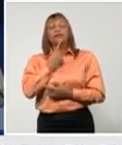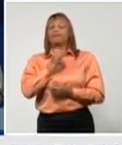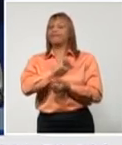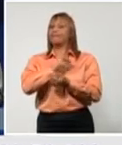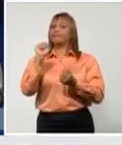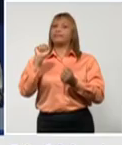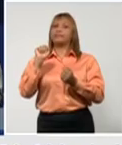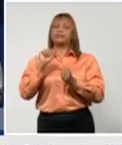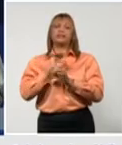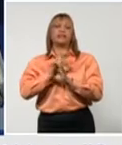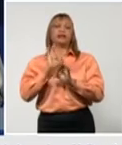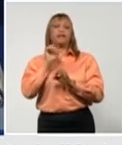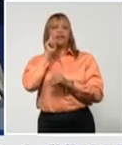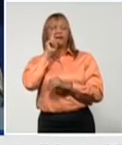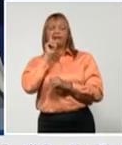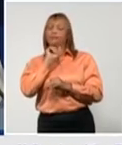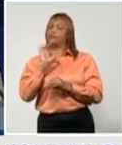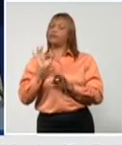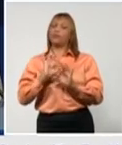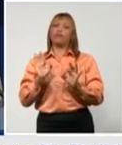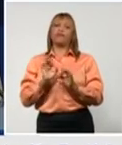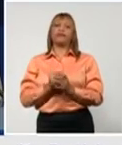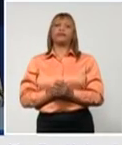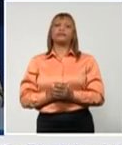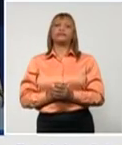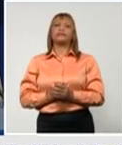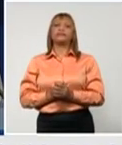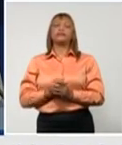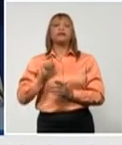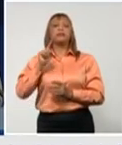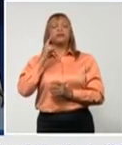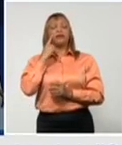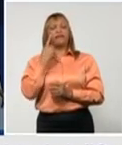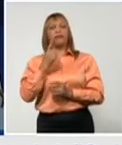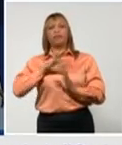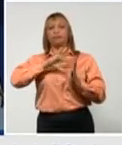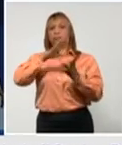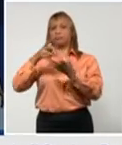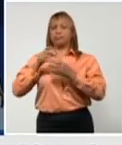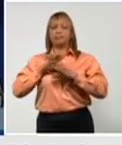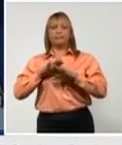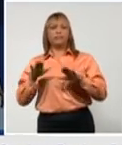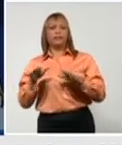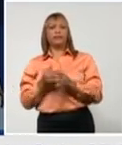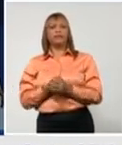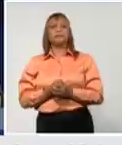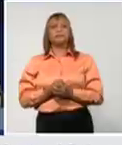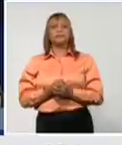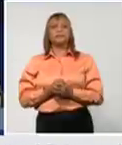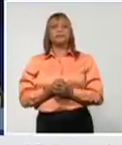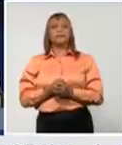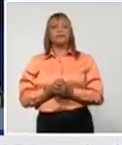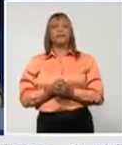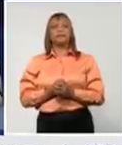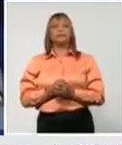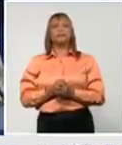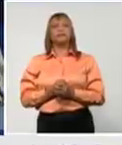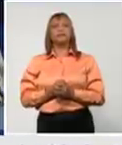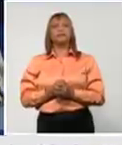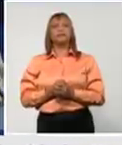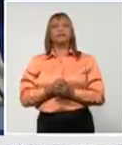mismo. Por último, bueno, vimos el mundo. Lilian ahí sí nos va a ayudar con la